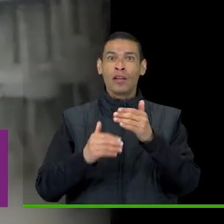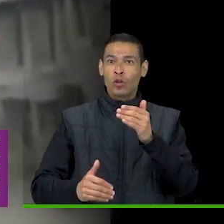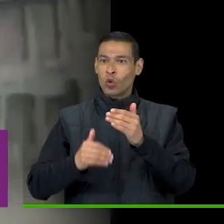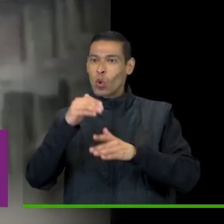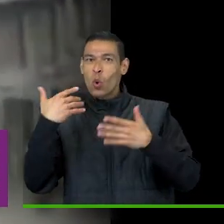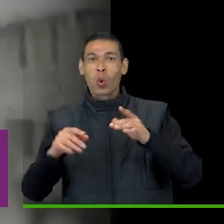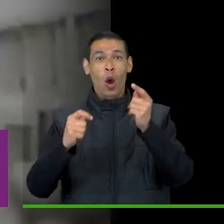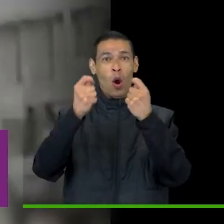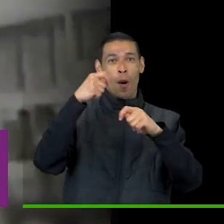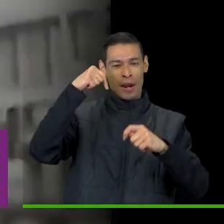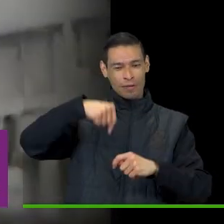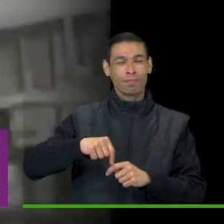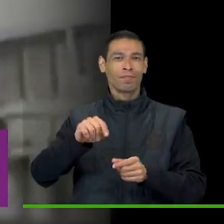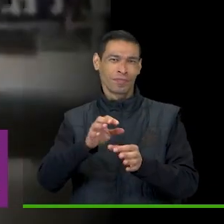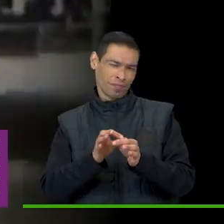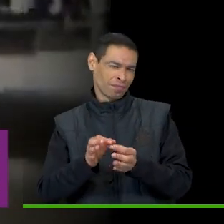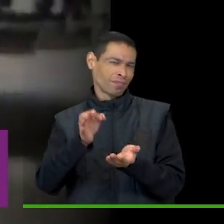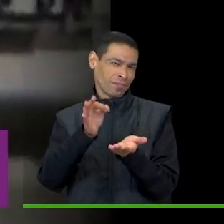Pereira.